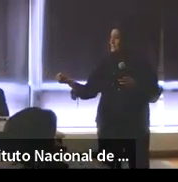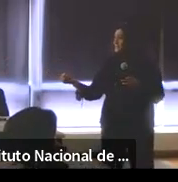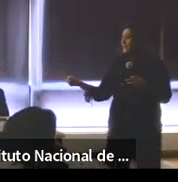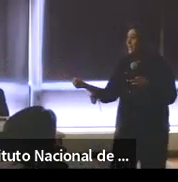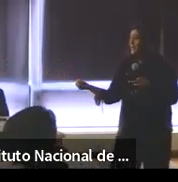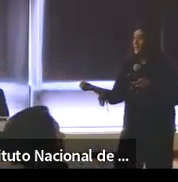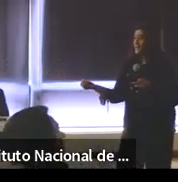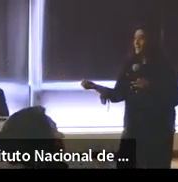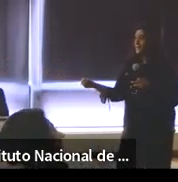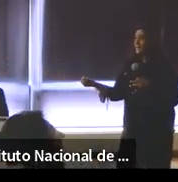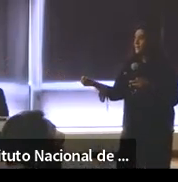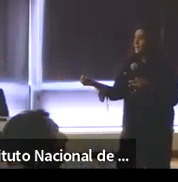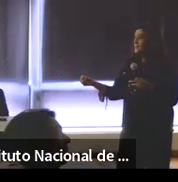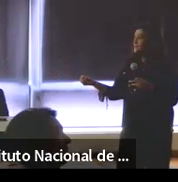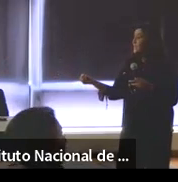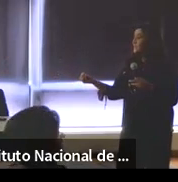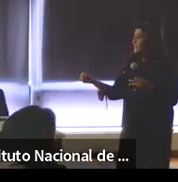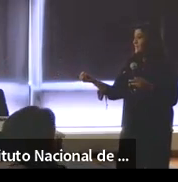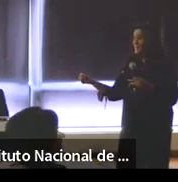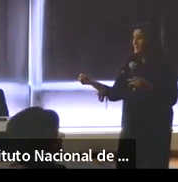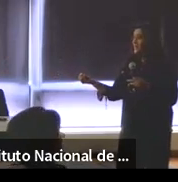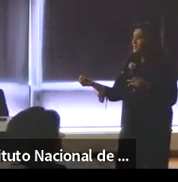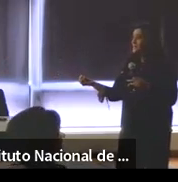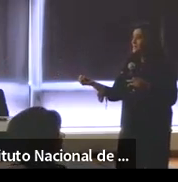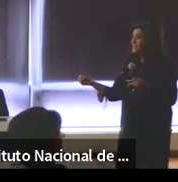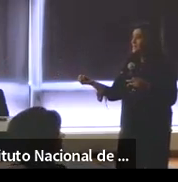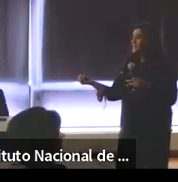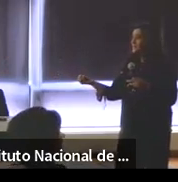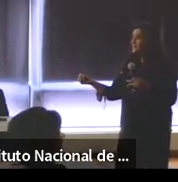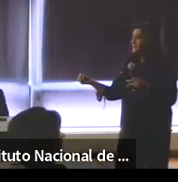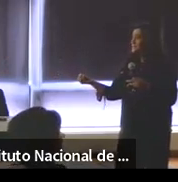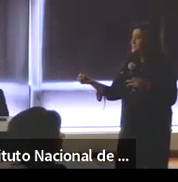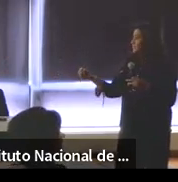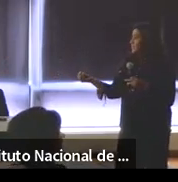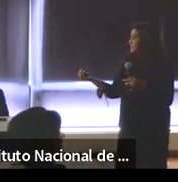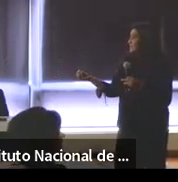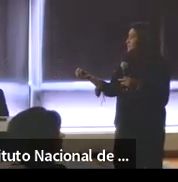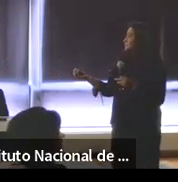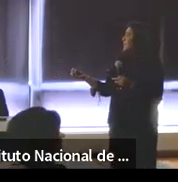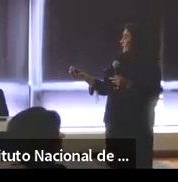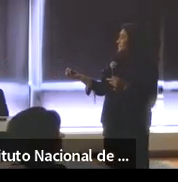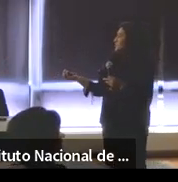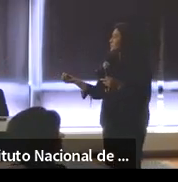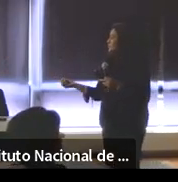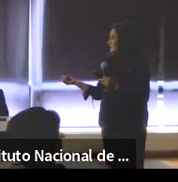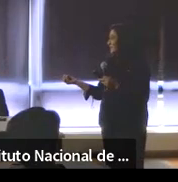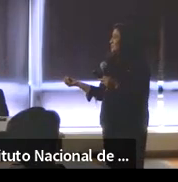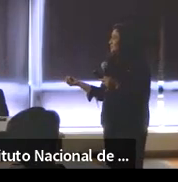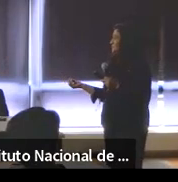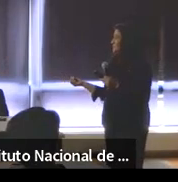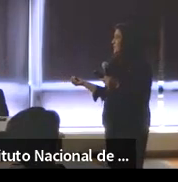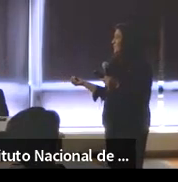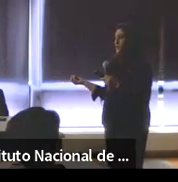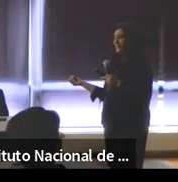qué tal esa prueba es una prueba de vida se convierten en nuestros maestros los